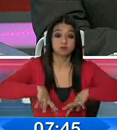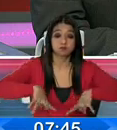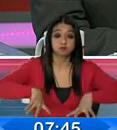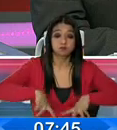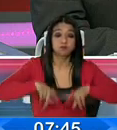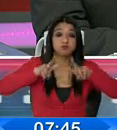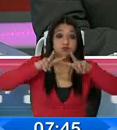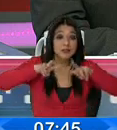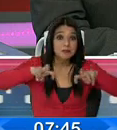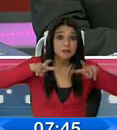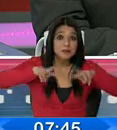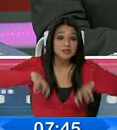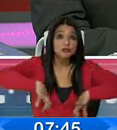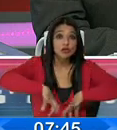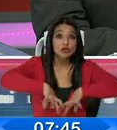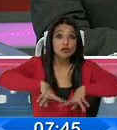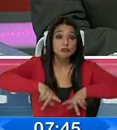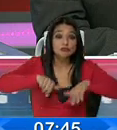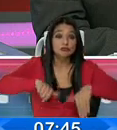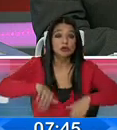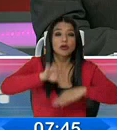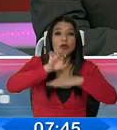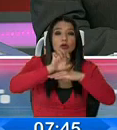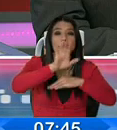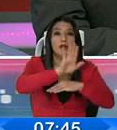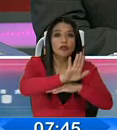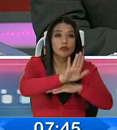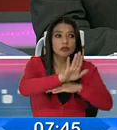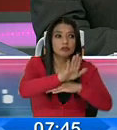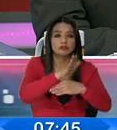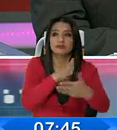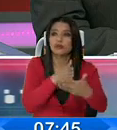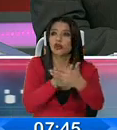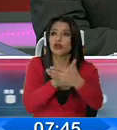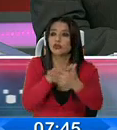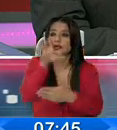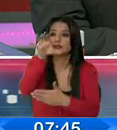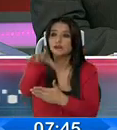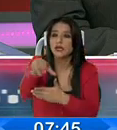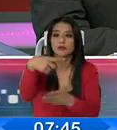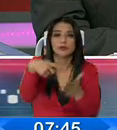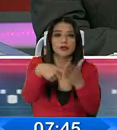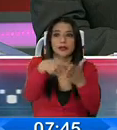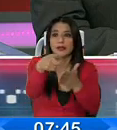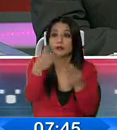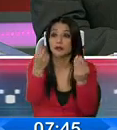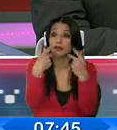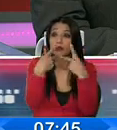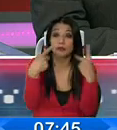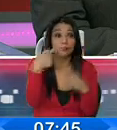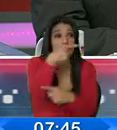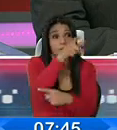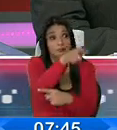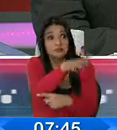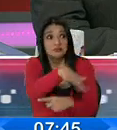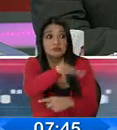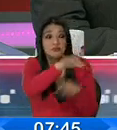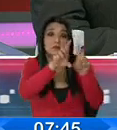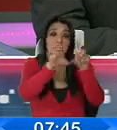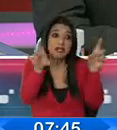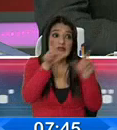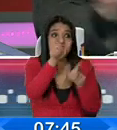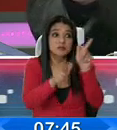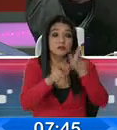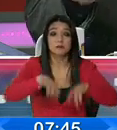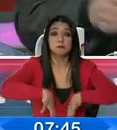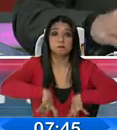un señalamiento, un seguimiento de delitos contra el recurso público, contra el Estado. Pero la